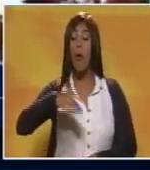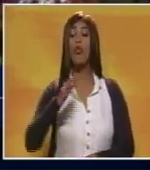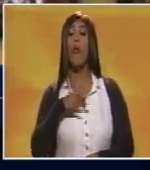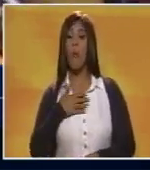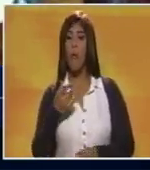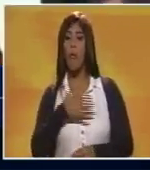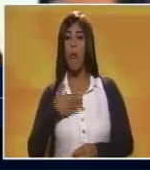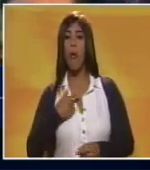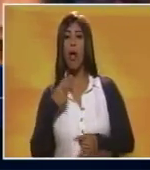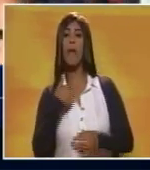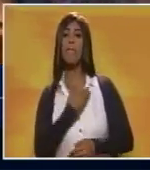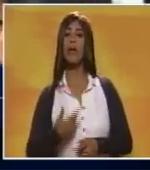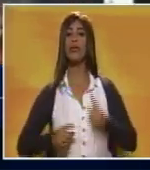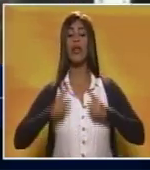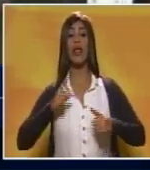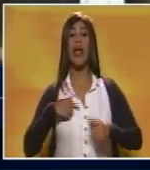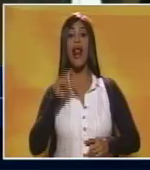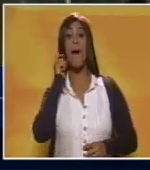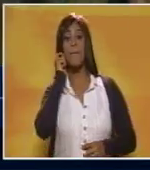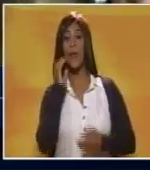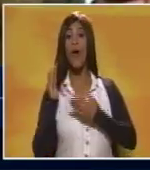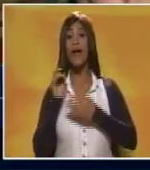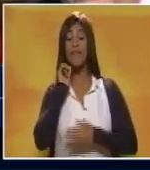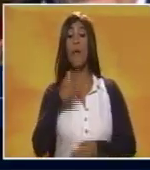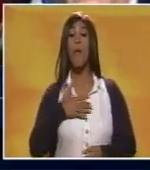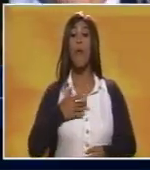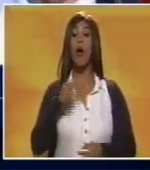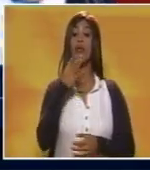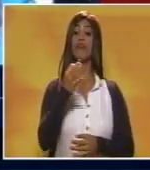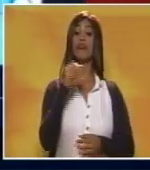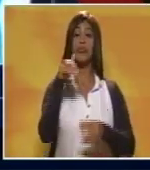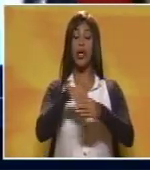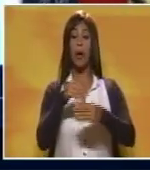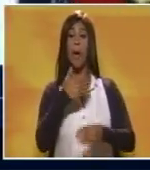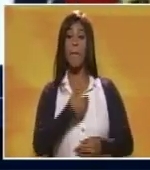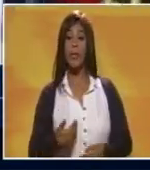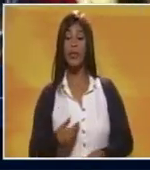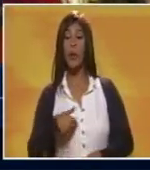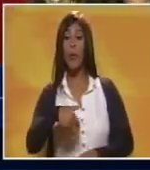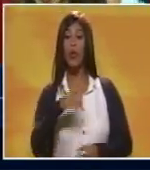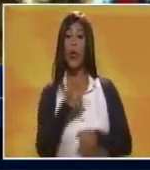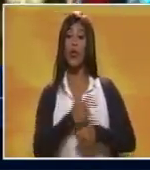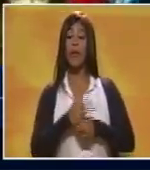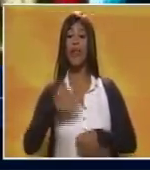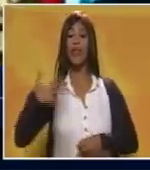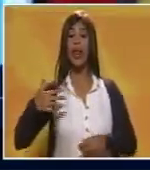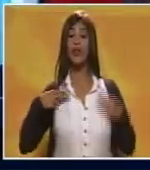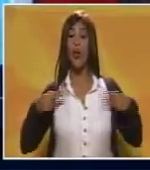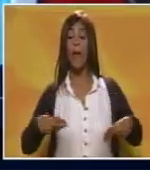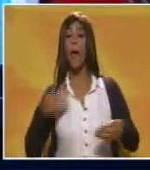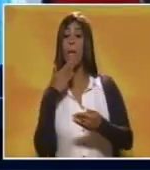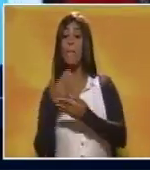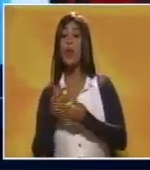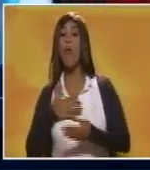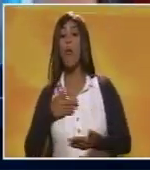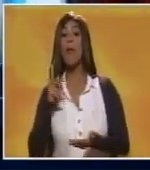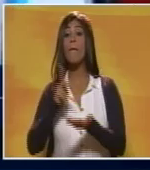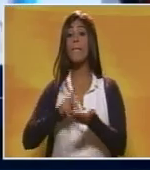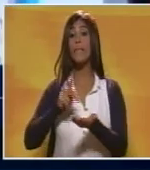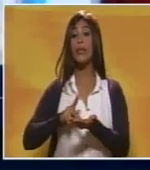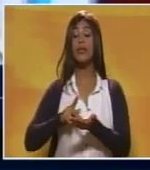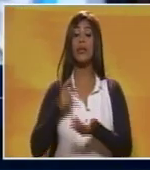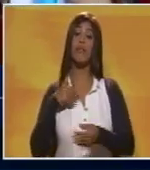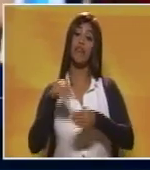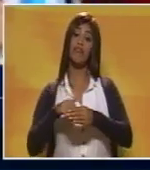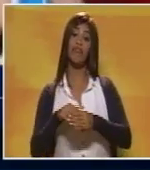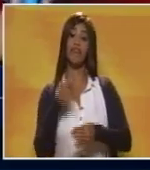nación. Ahora la aspirante a la presidencia de Guatemala recurrirá a la Comisión Interamericana de Derechos Humanos para poder participar en los comicios. Sin embargo, el